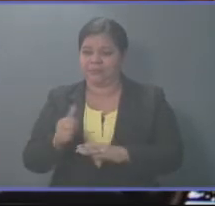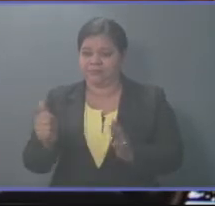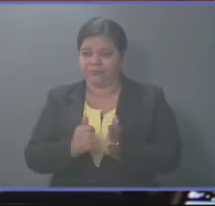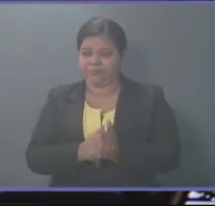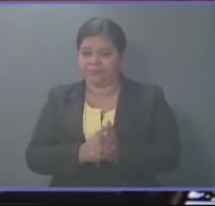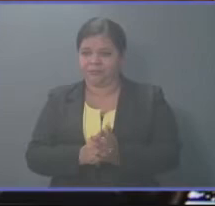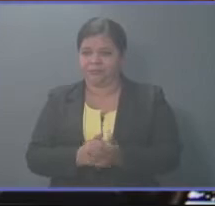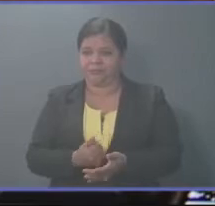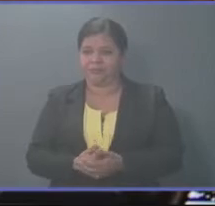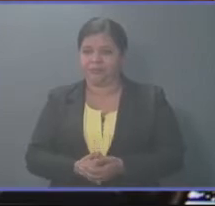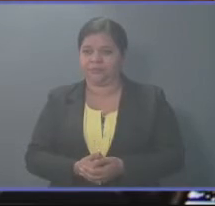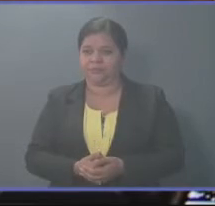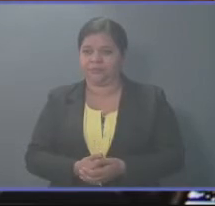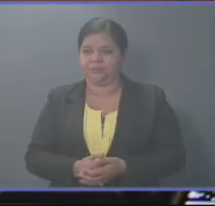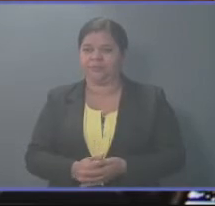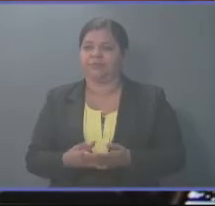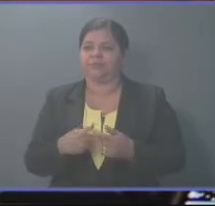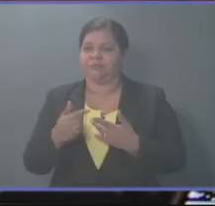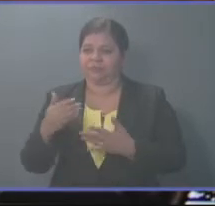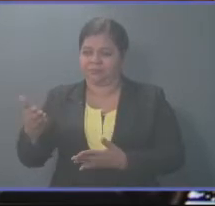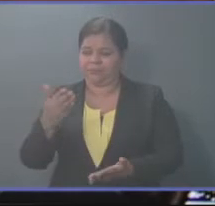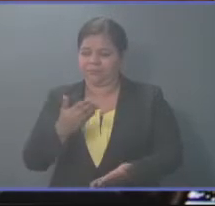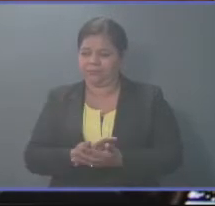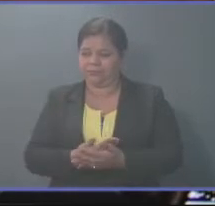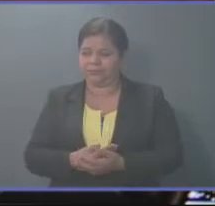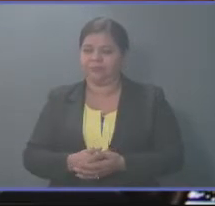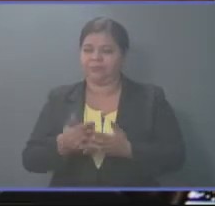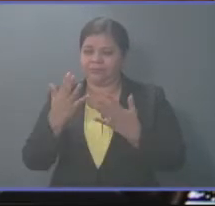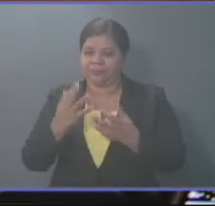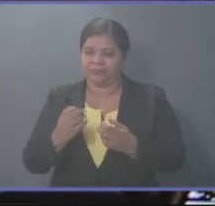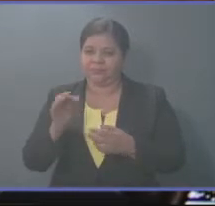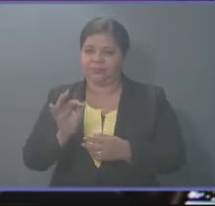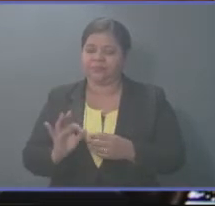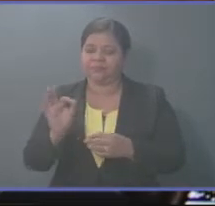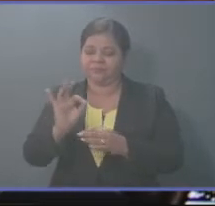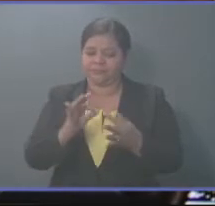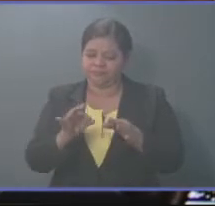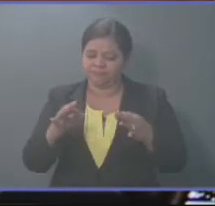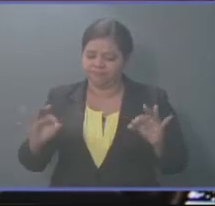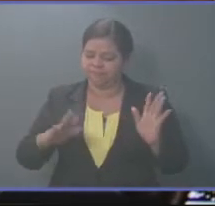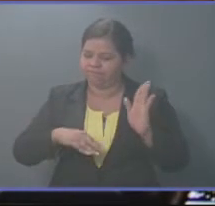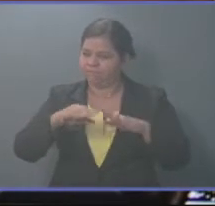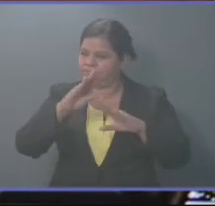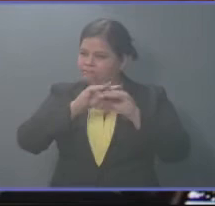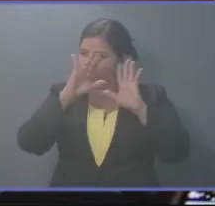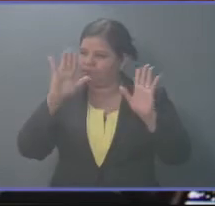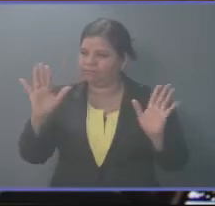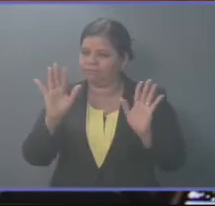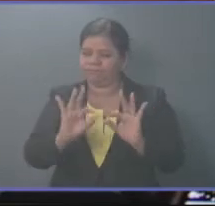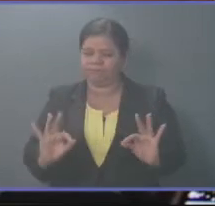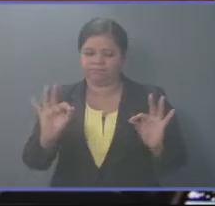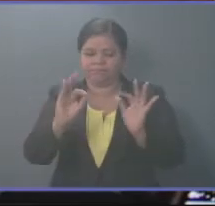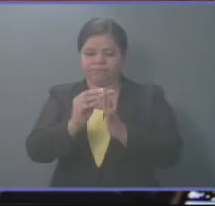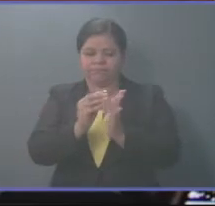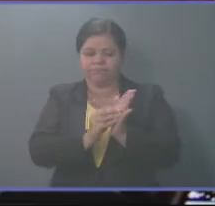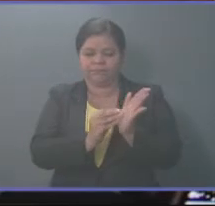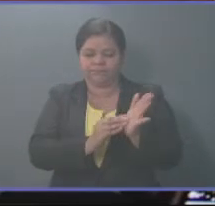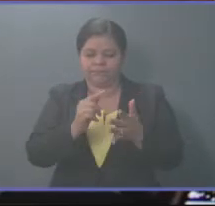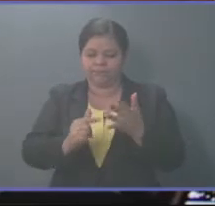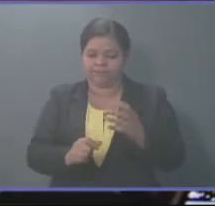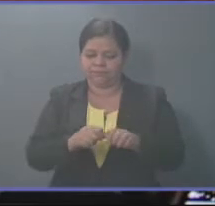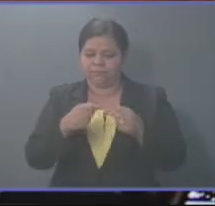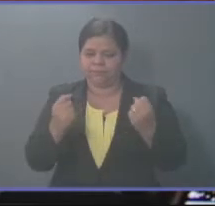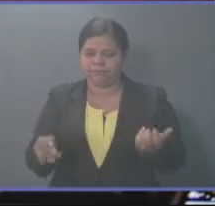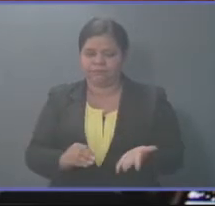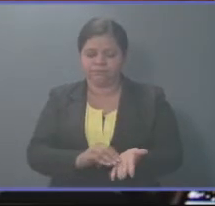Legislativa y presenta propuestas que buscan una redacción más clara y mejor desarrollo del contenido de los delitos